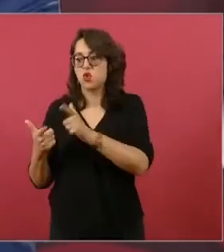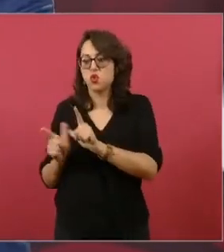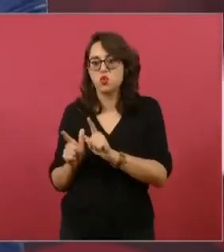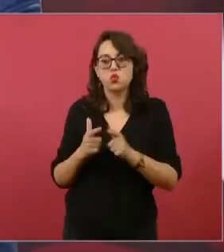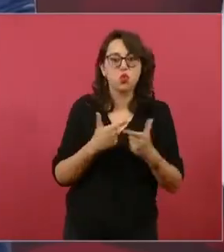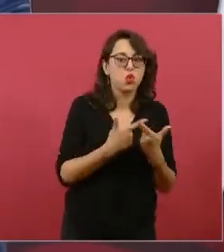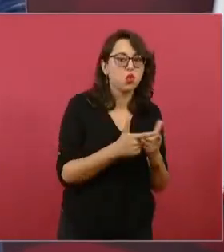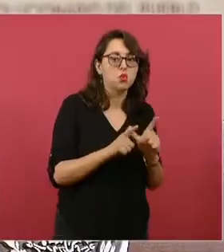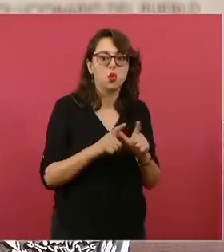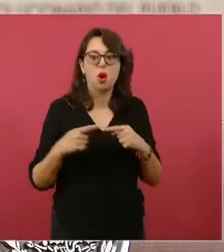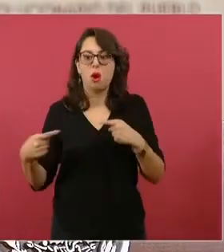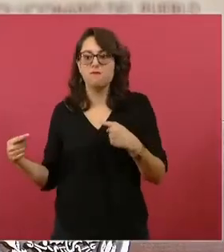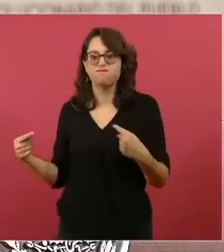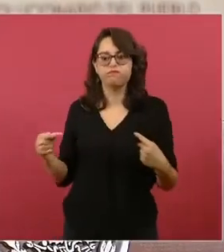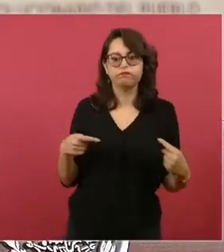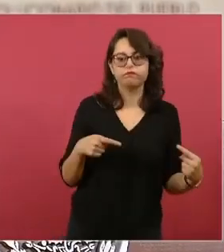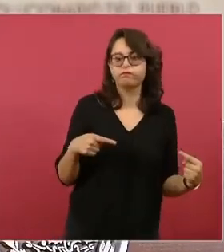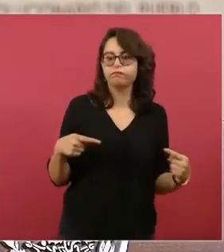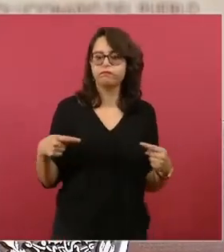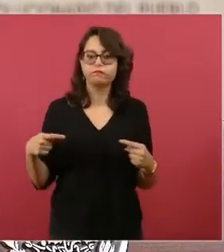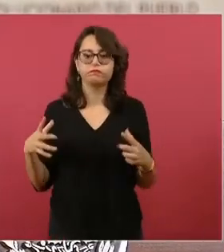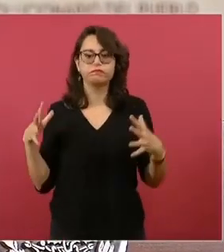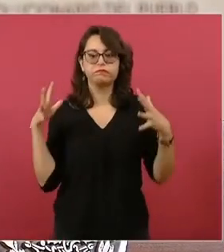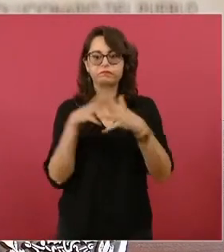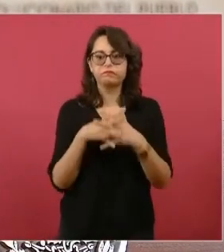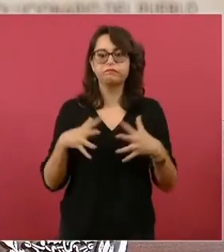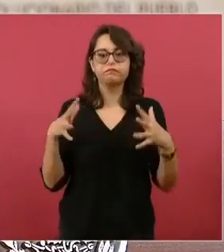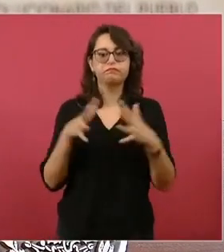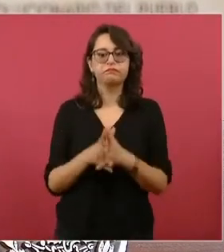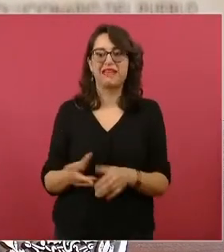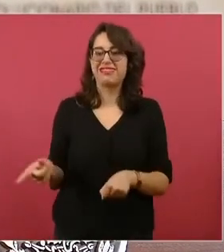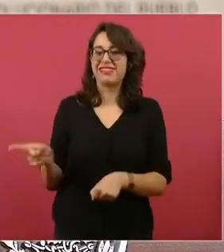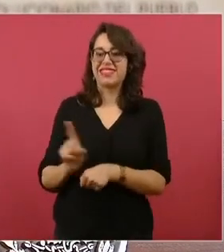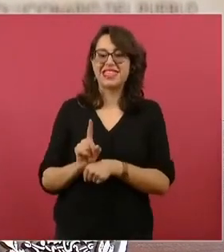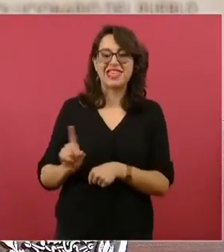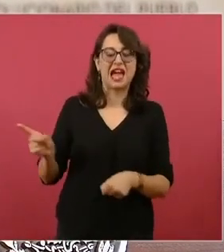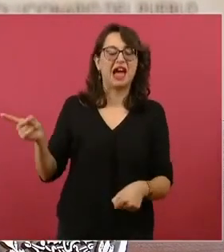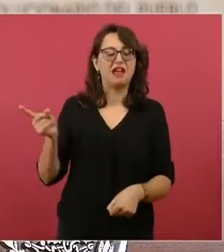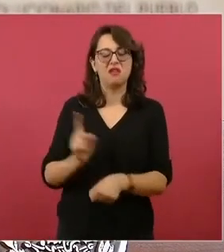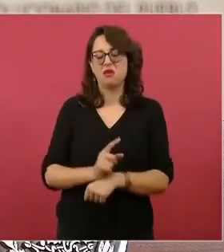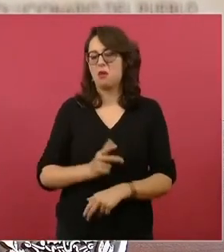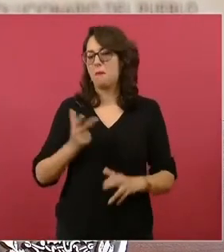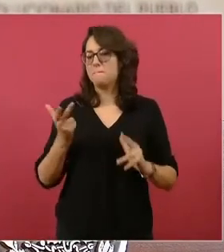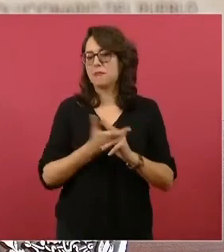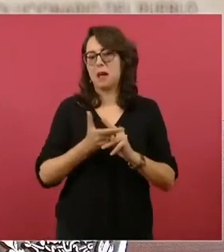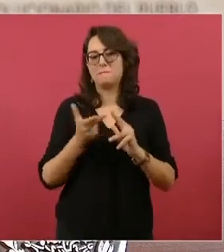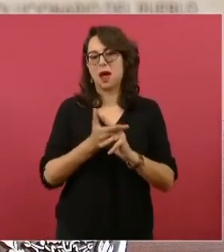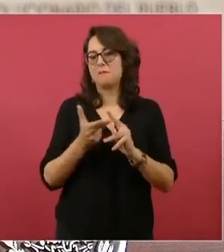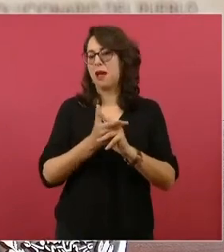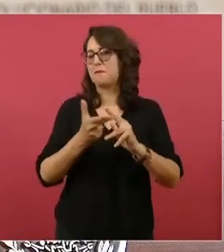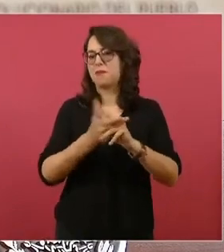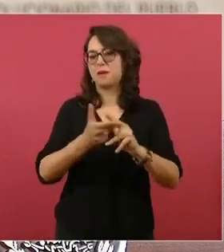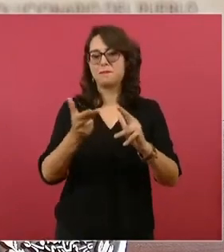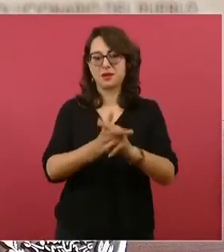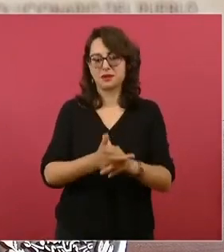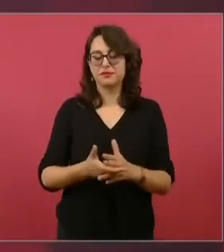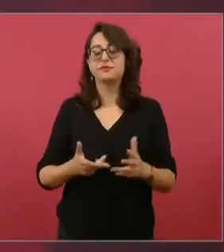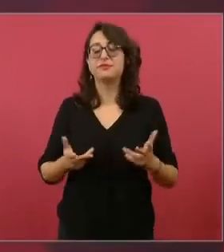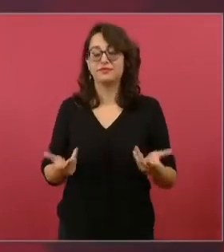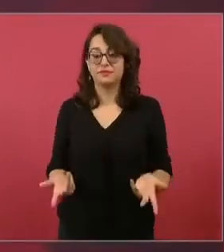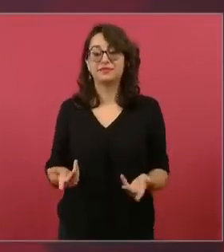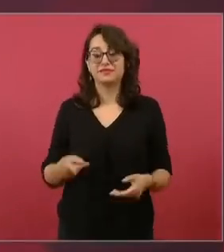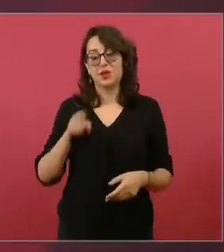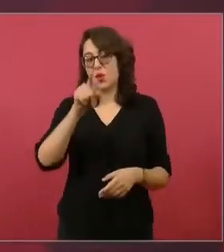15% de los homicidios diarios. porque se enfrentan las